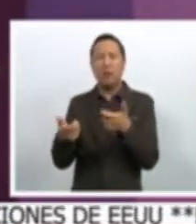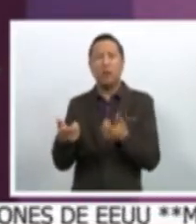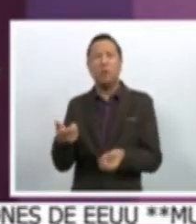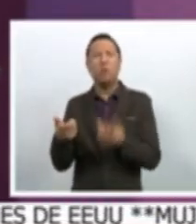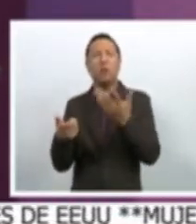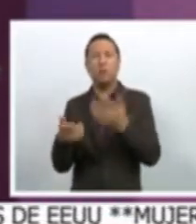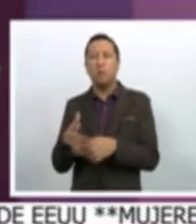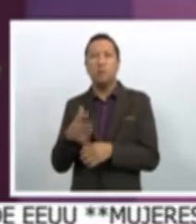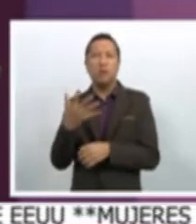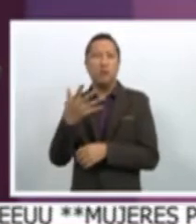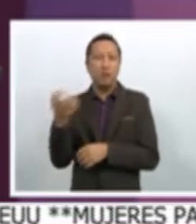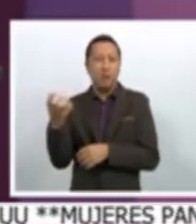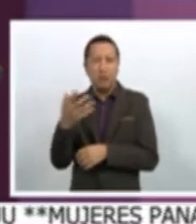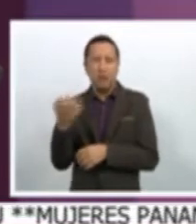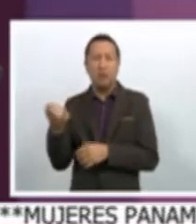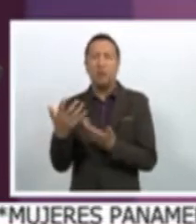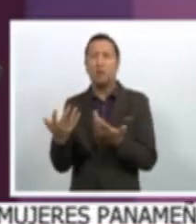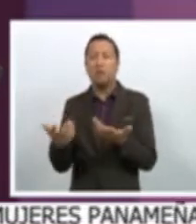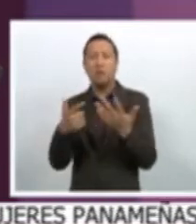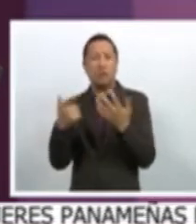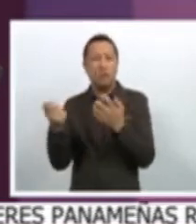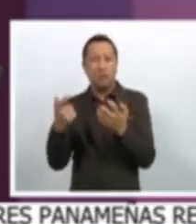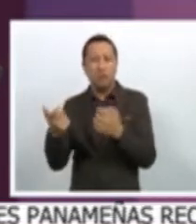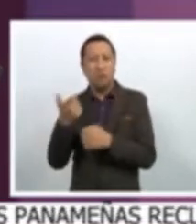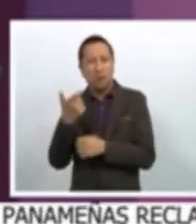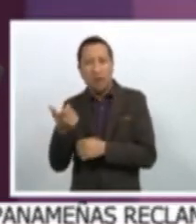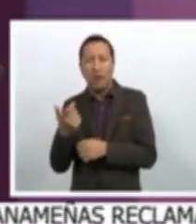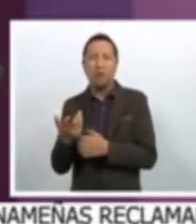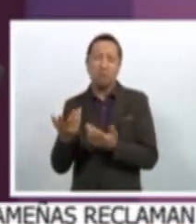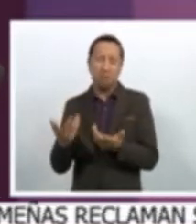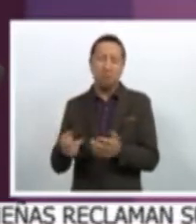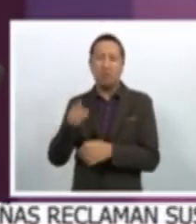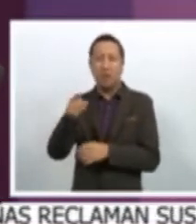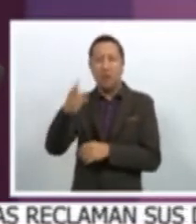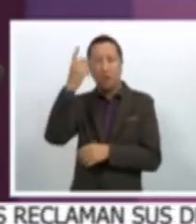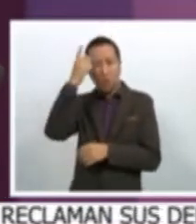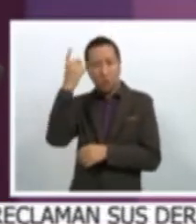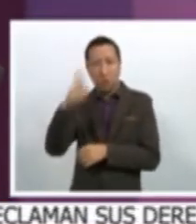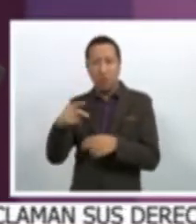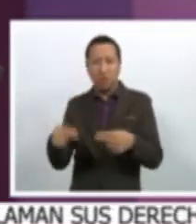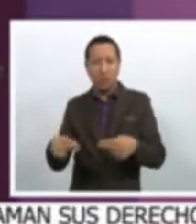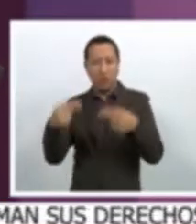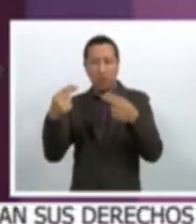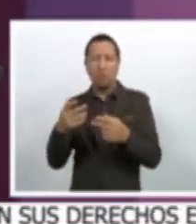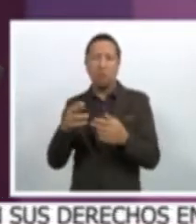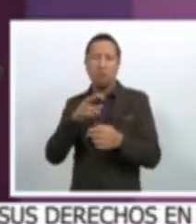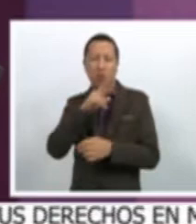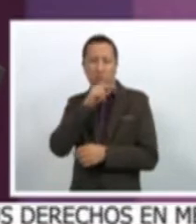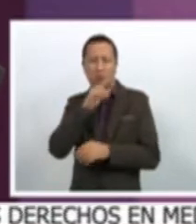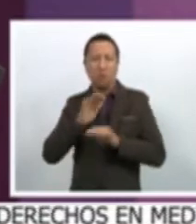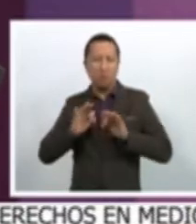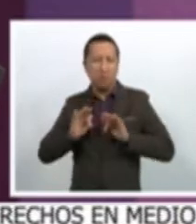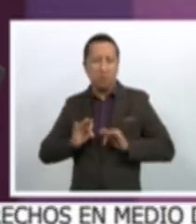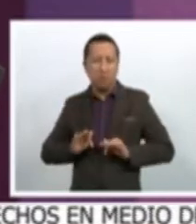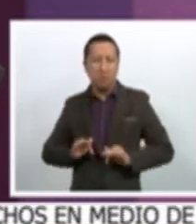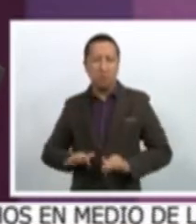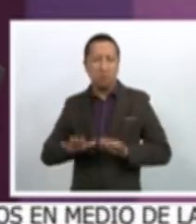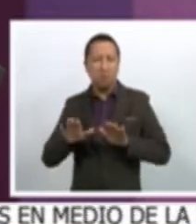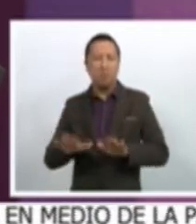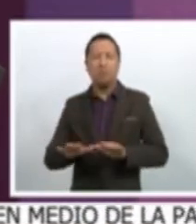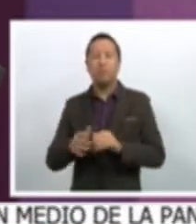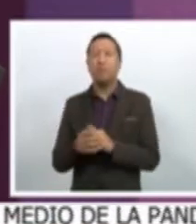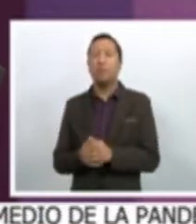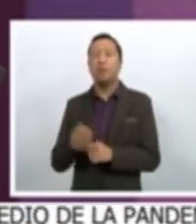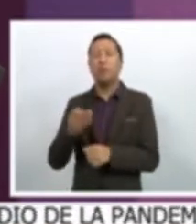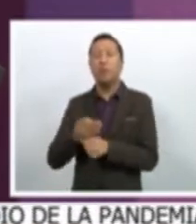sentirte tan apretado con la quincena, para que puedas tú comprar más mercancía, o sea, poderles apoyar en estos momentos en donde se requiere que el gobierno